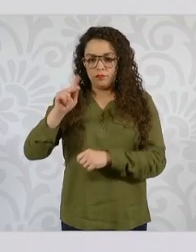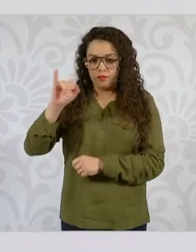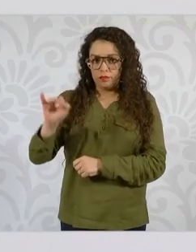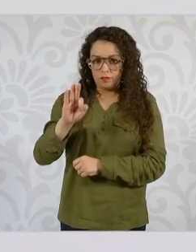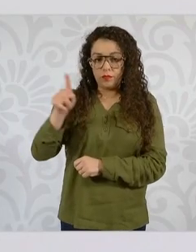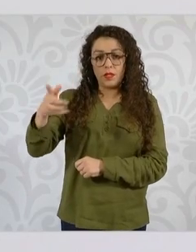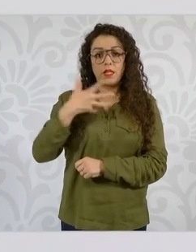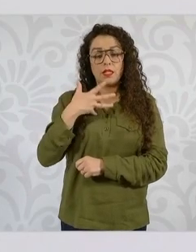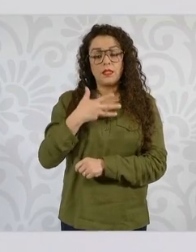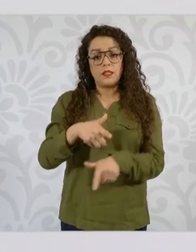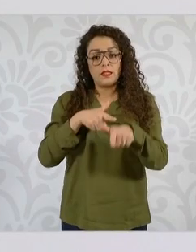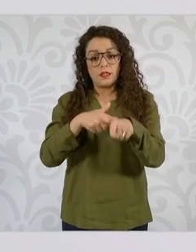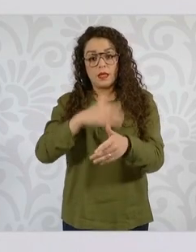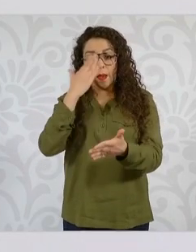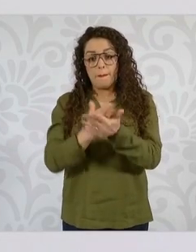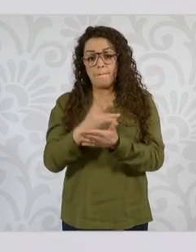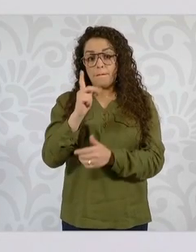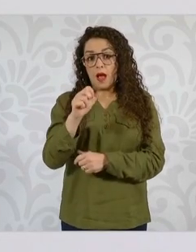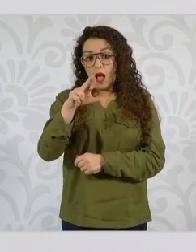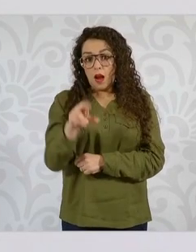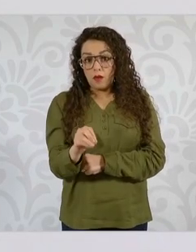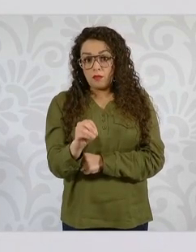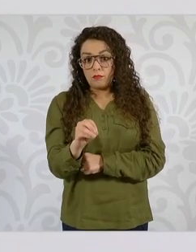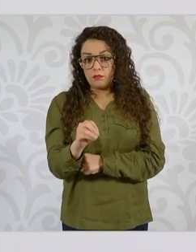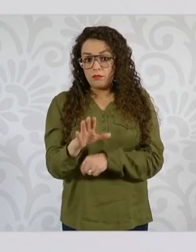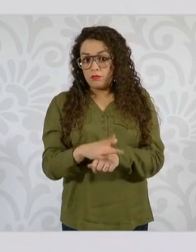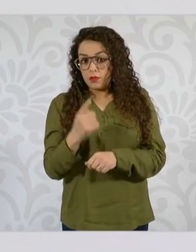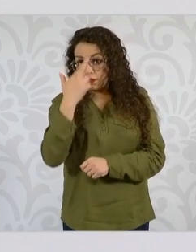de la Judicatura ya dijo que tienen que regresar a trabajar